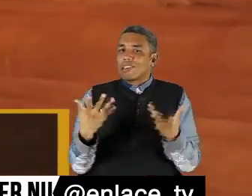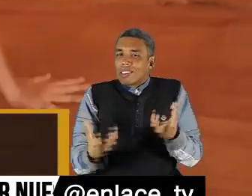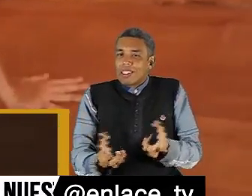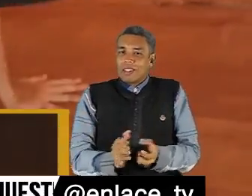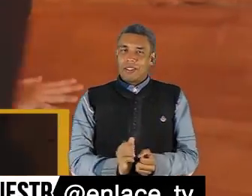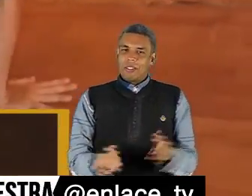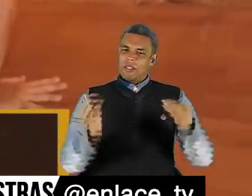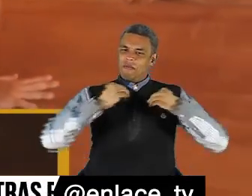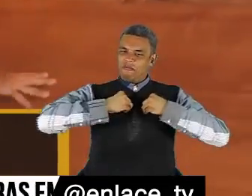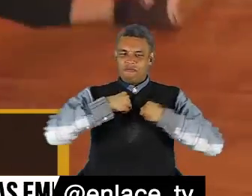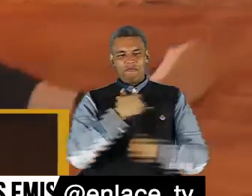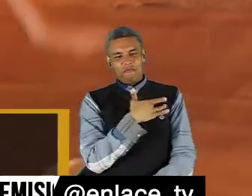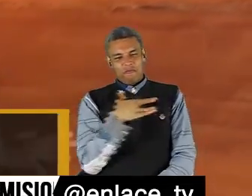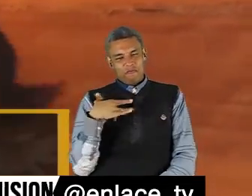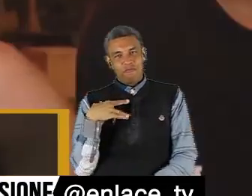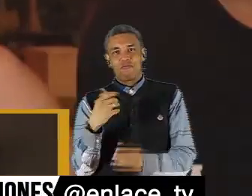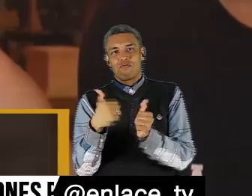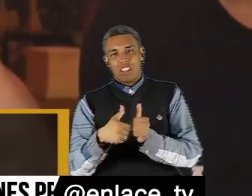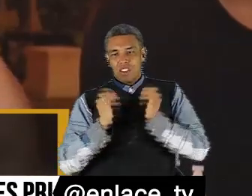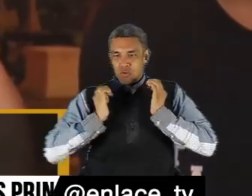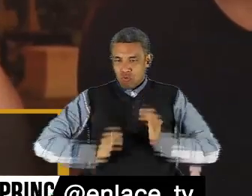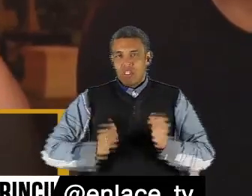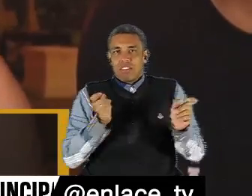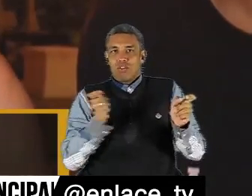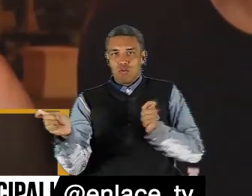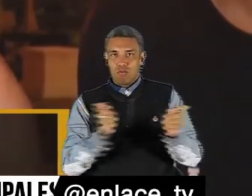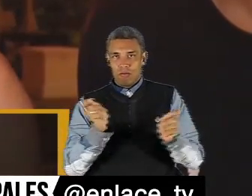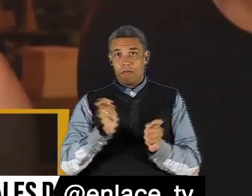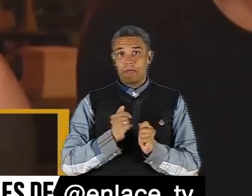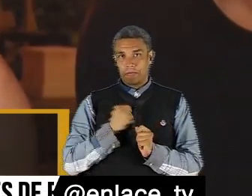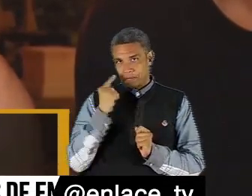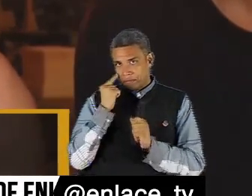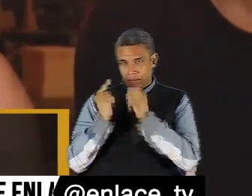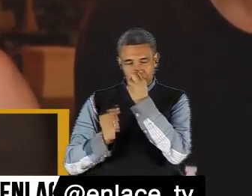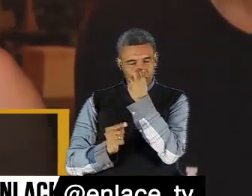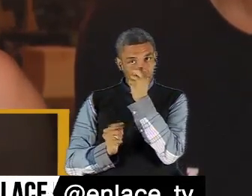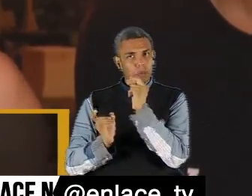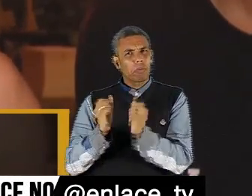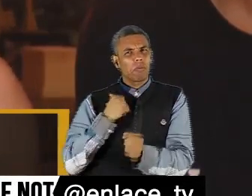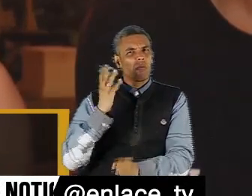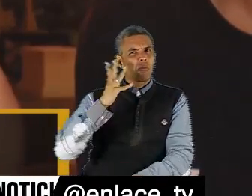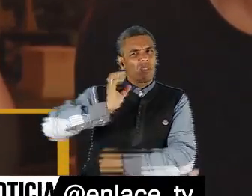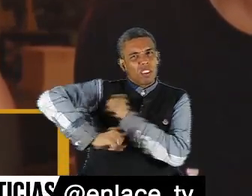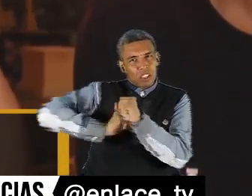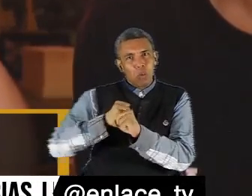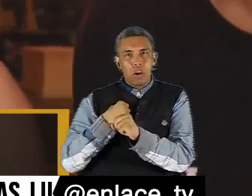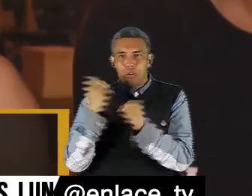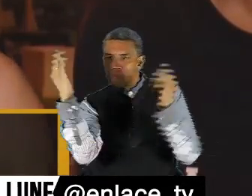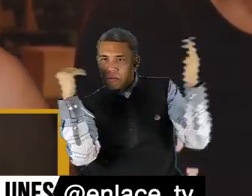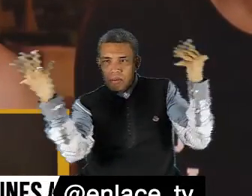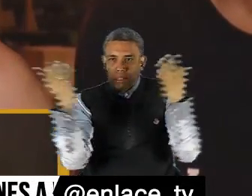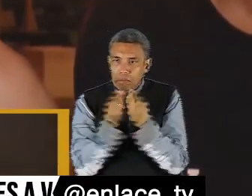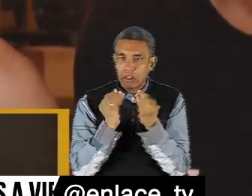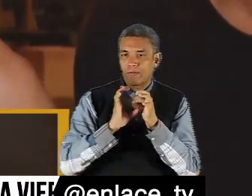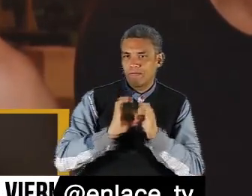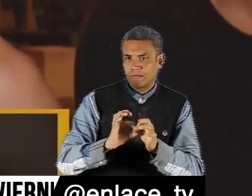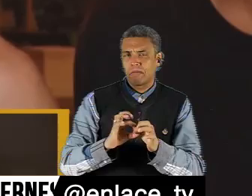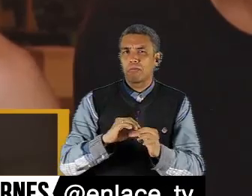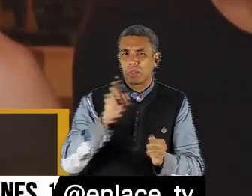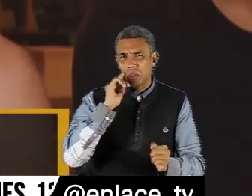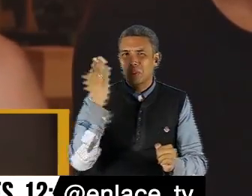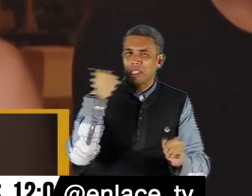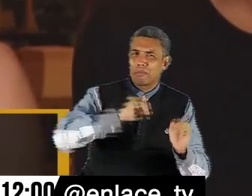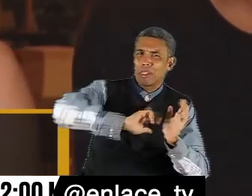y tener control sobre su cuerpo. Vine organizado como grupo hace unos 5 años, pero ya veníamos practicando el break dance